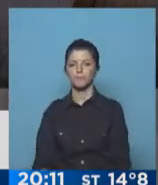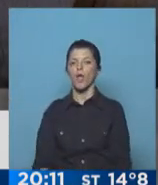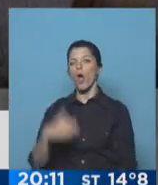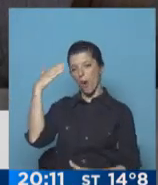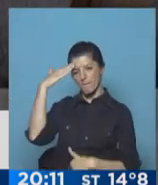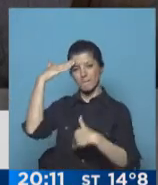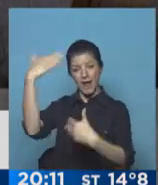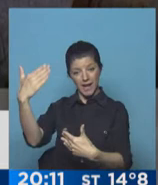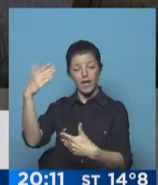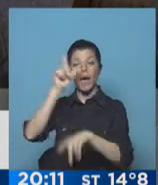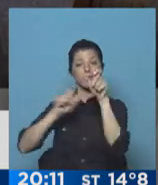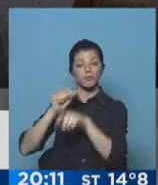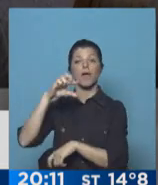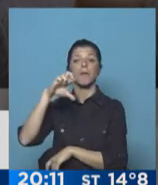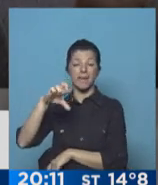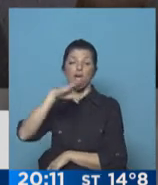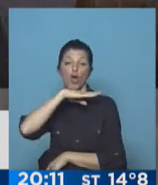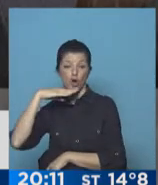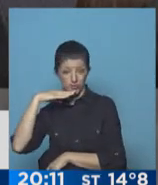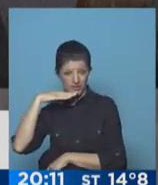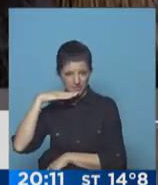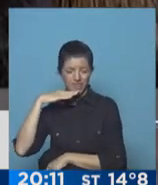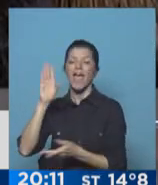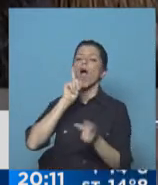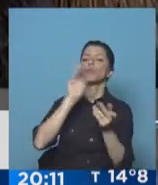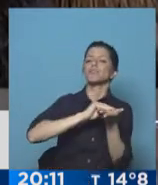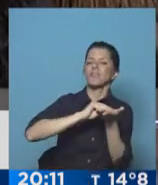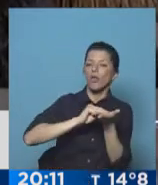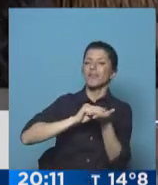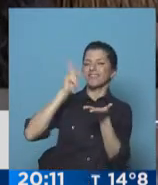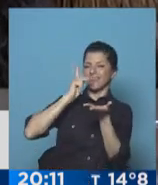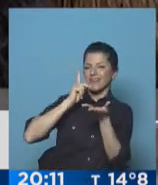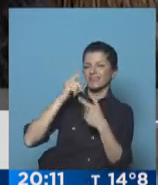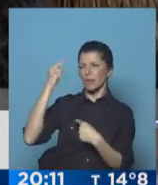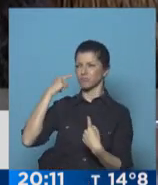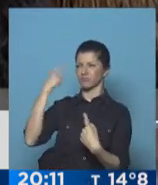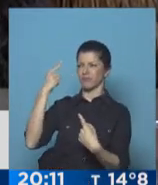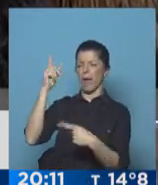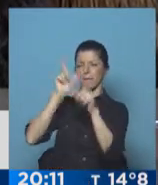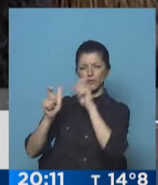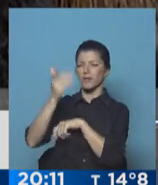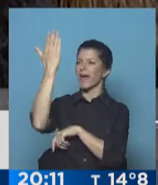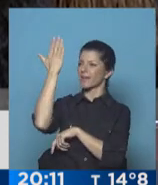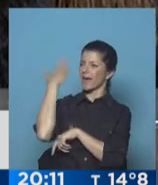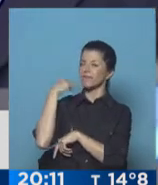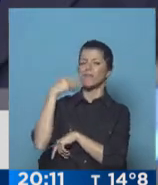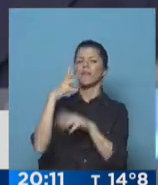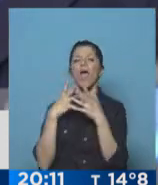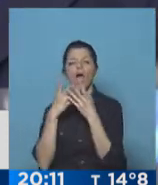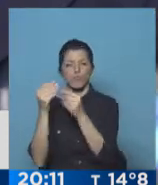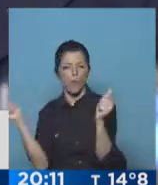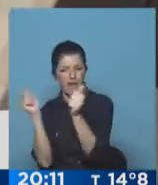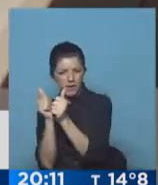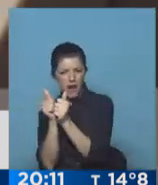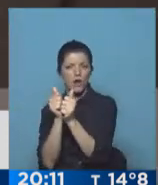Homenaje a históricos del PJ. Senadores kirchneristas recordaron a colaboradores directos de Juan y Eva Perón, como